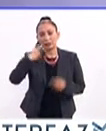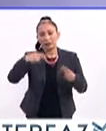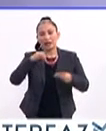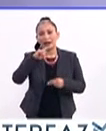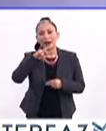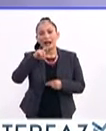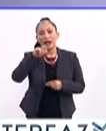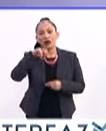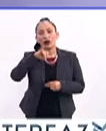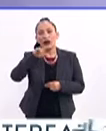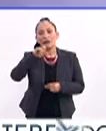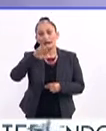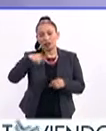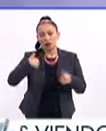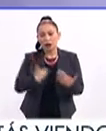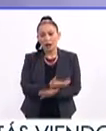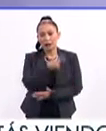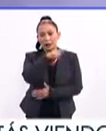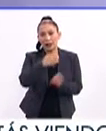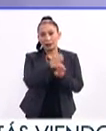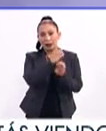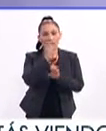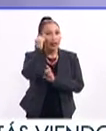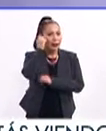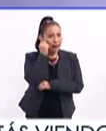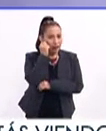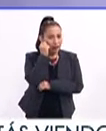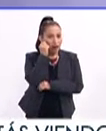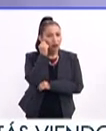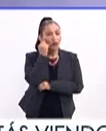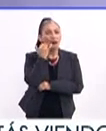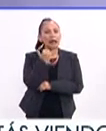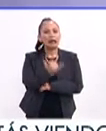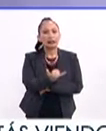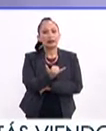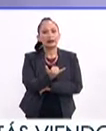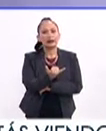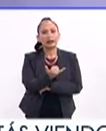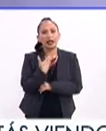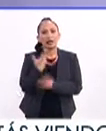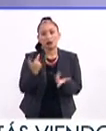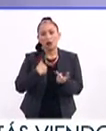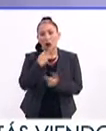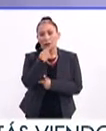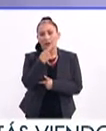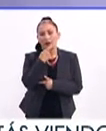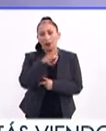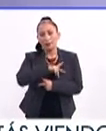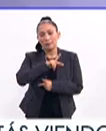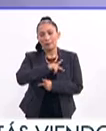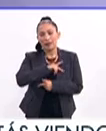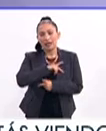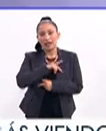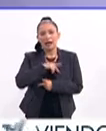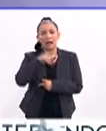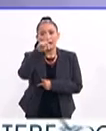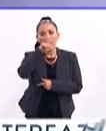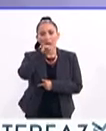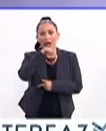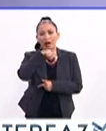Iván León Javier, soy originario del estado de Guerrero y les estoy hablando en la lengua